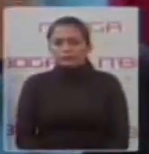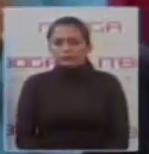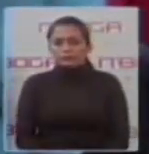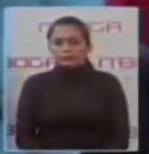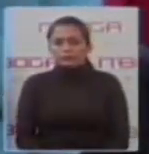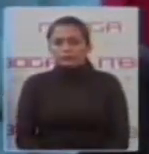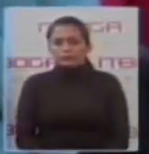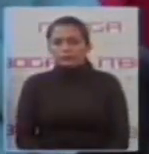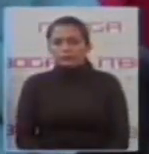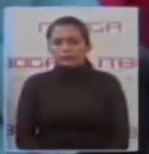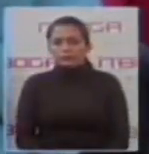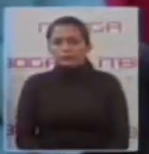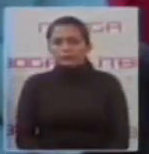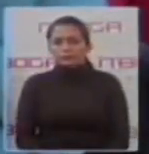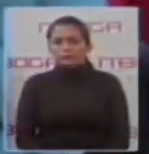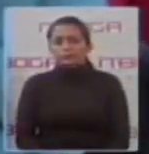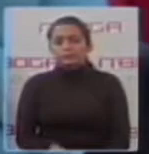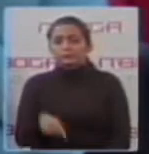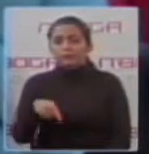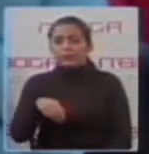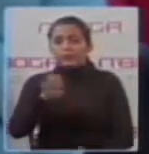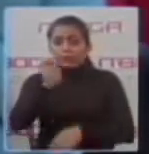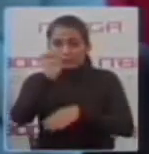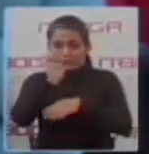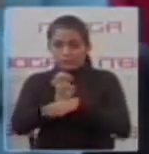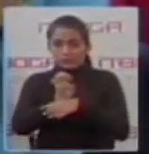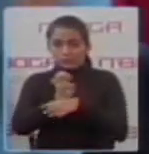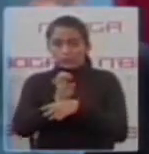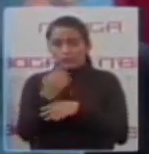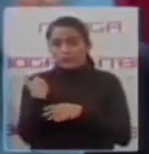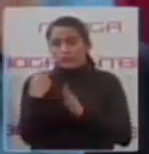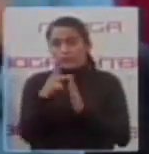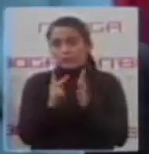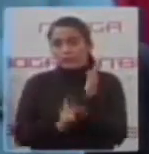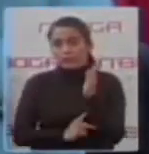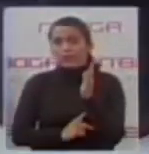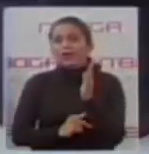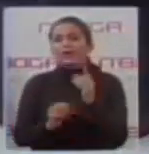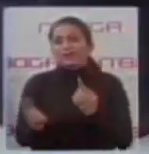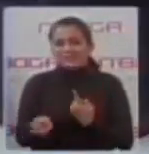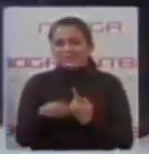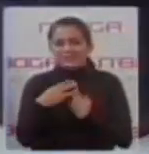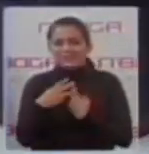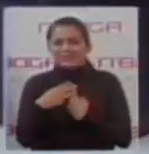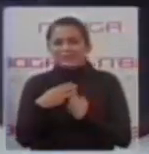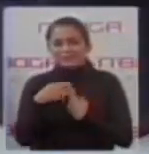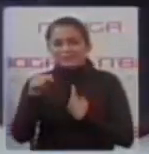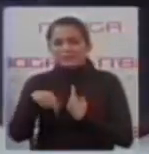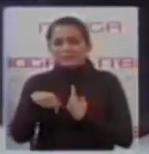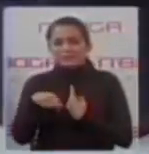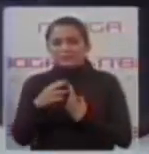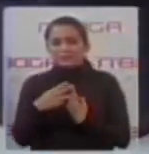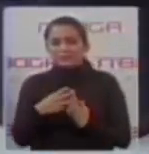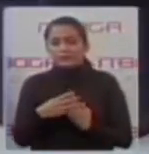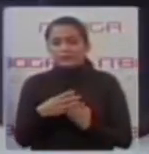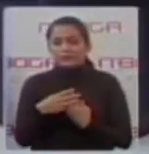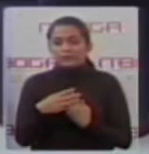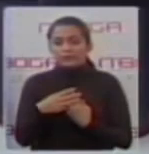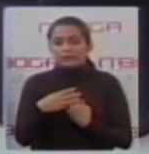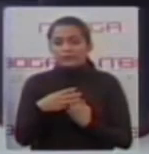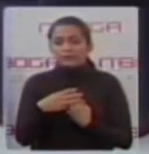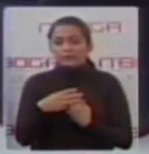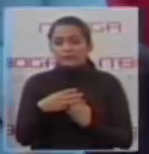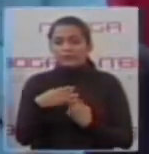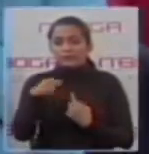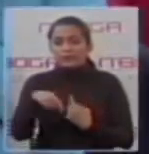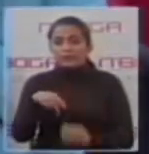Ecuador, los programas online son los que están disponibles. El día 30 de